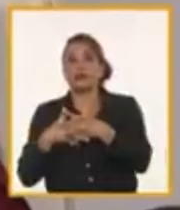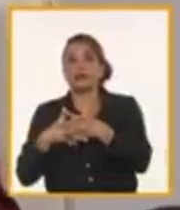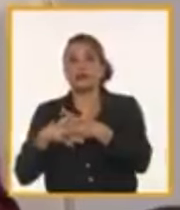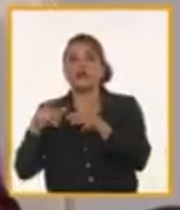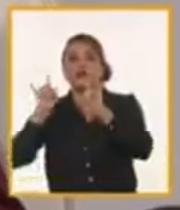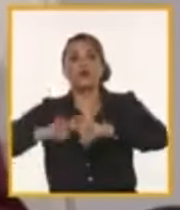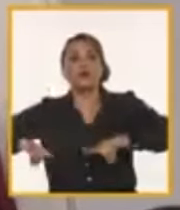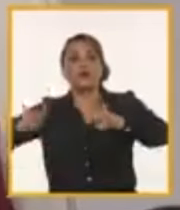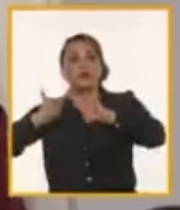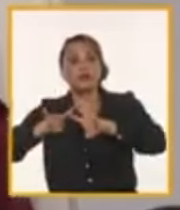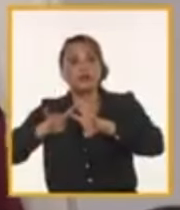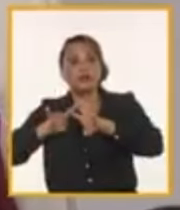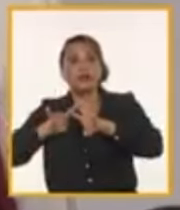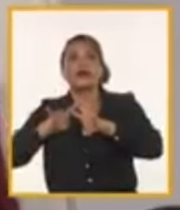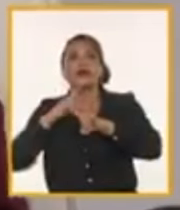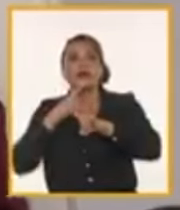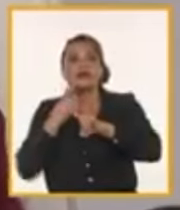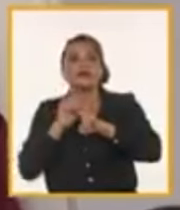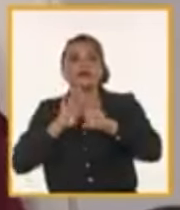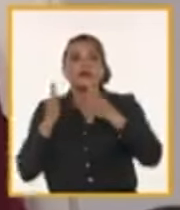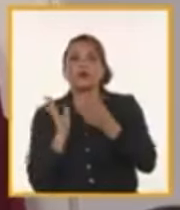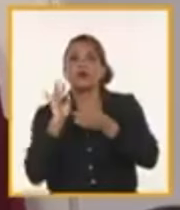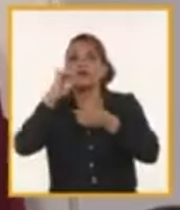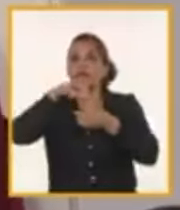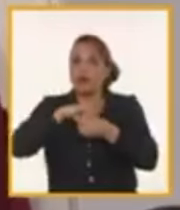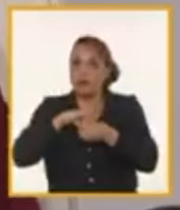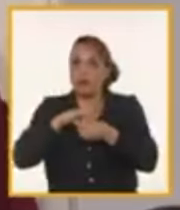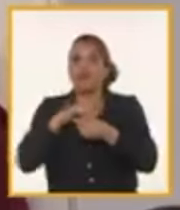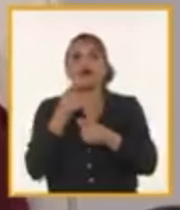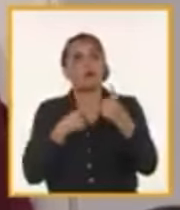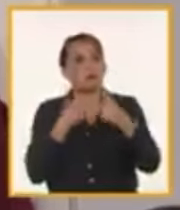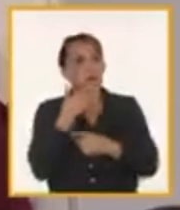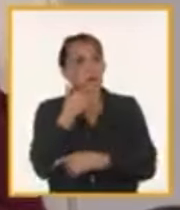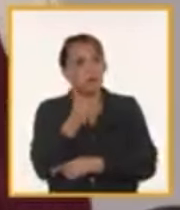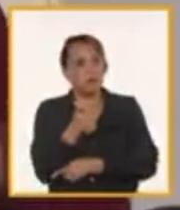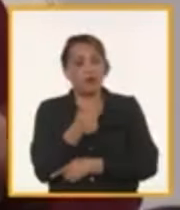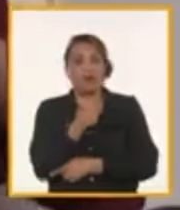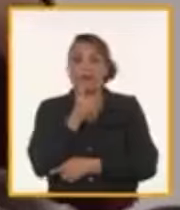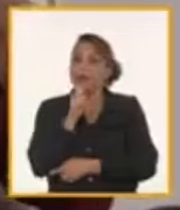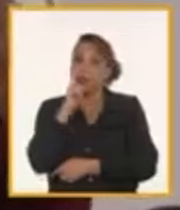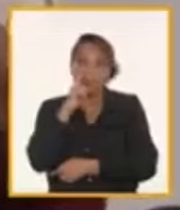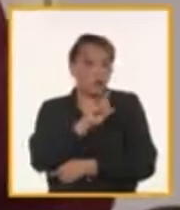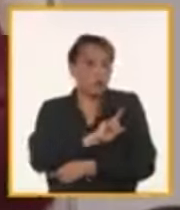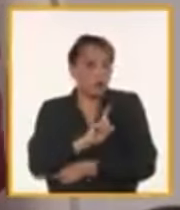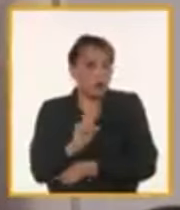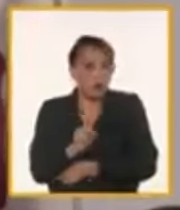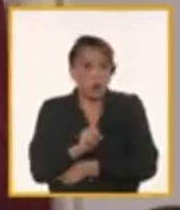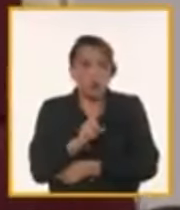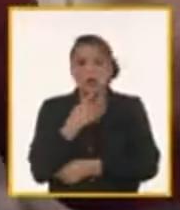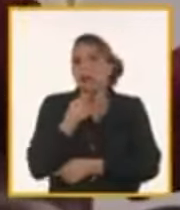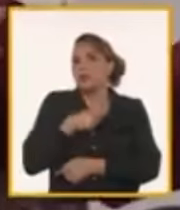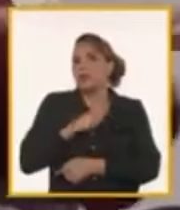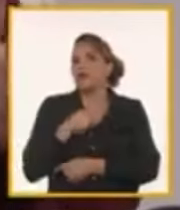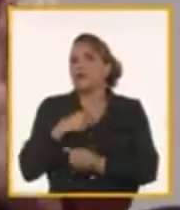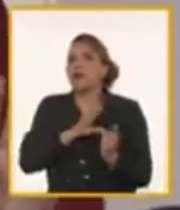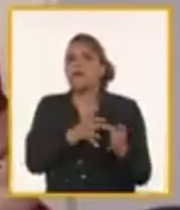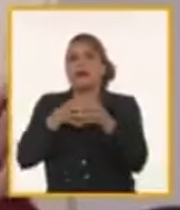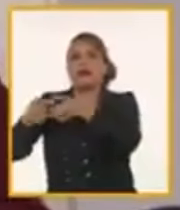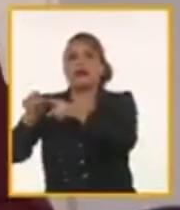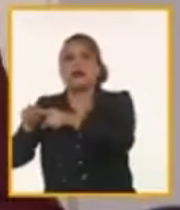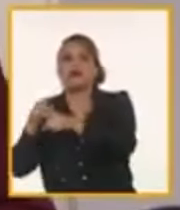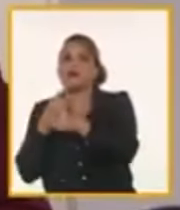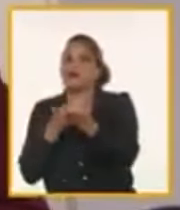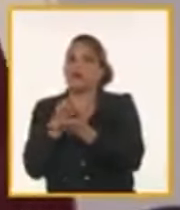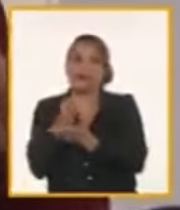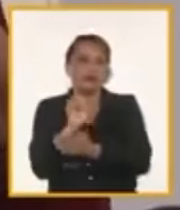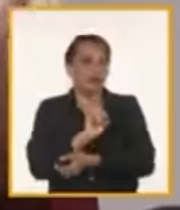de El minen van a estar incorporándose eso es un reto no es fácil porque no es simplemente bueno vayan para allí usted y sigue el plan